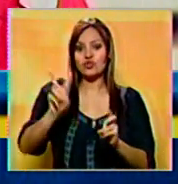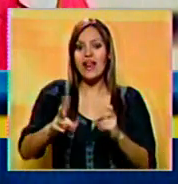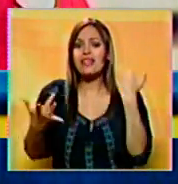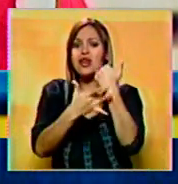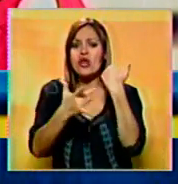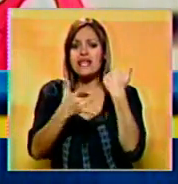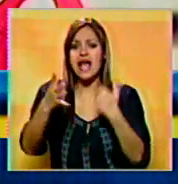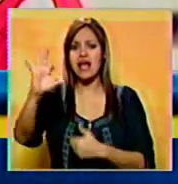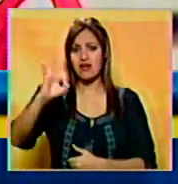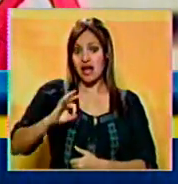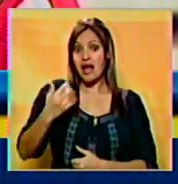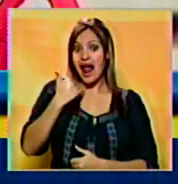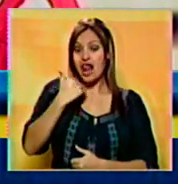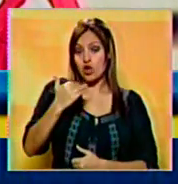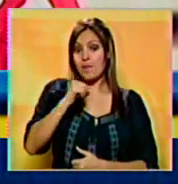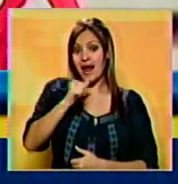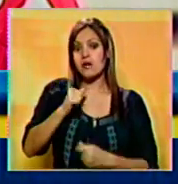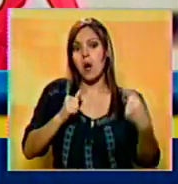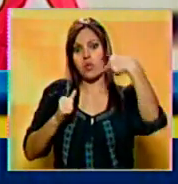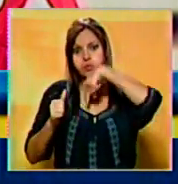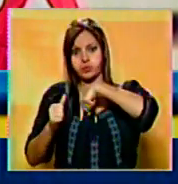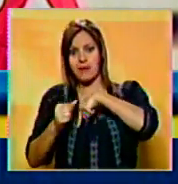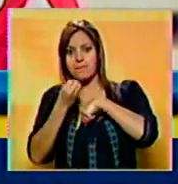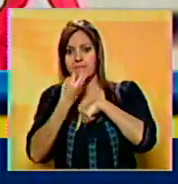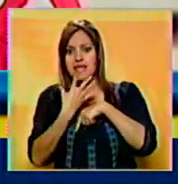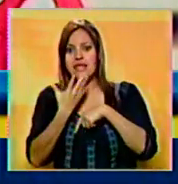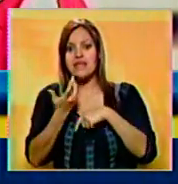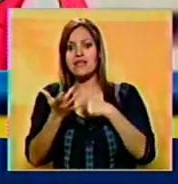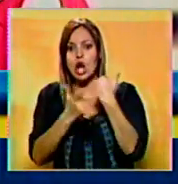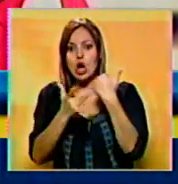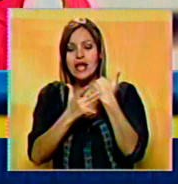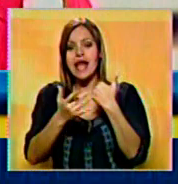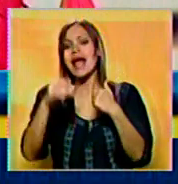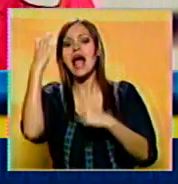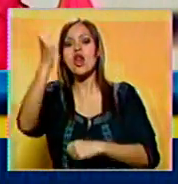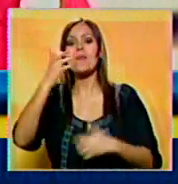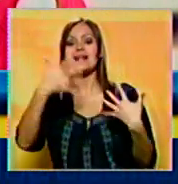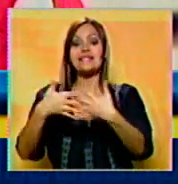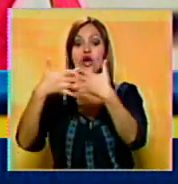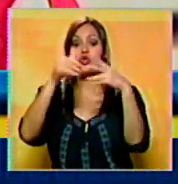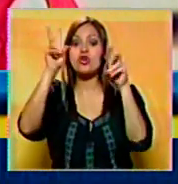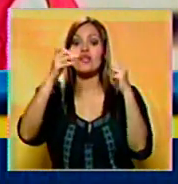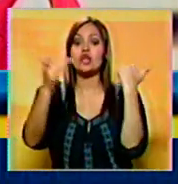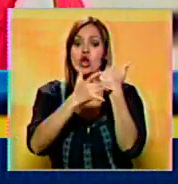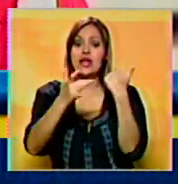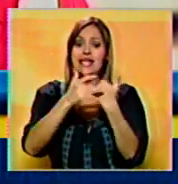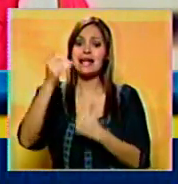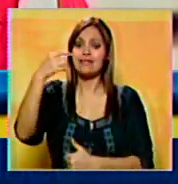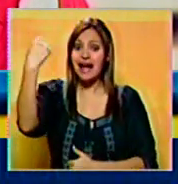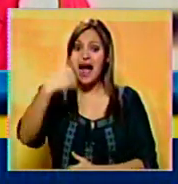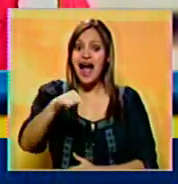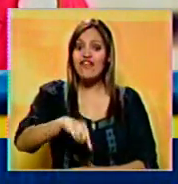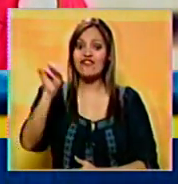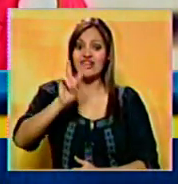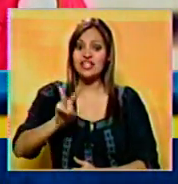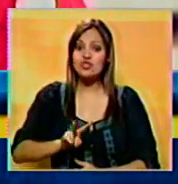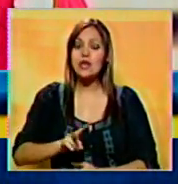pero que ha dado unos resultados increíbles en Europa y en Estados Unidos, que es una nueva tecnología de punta para